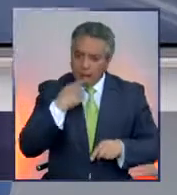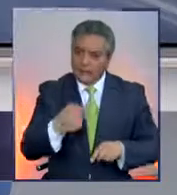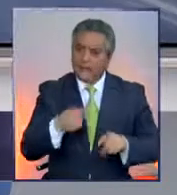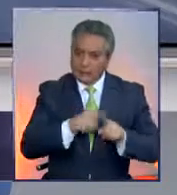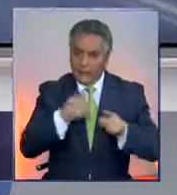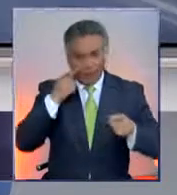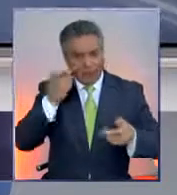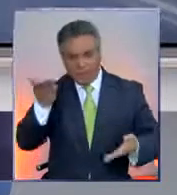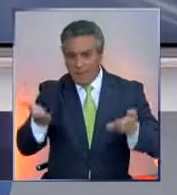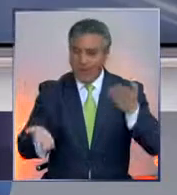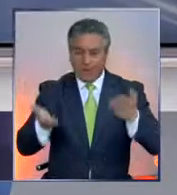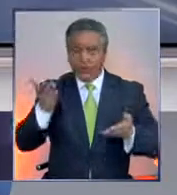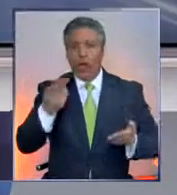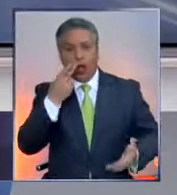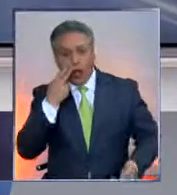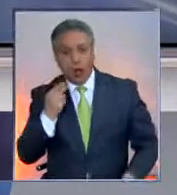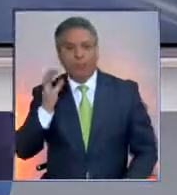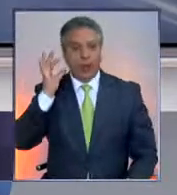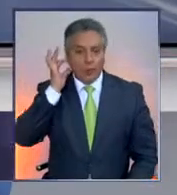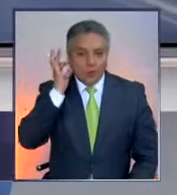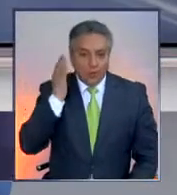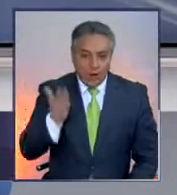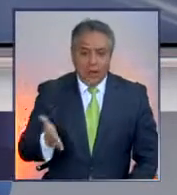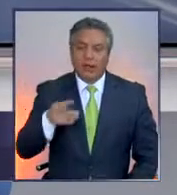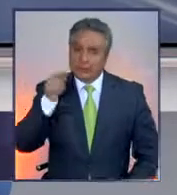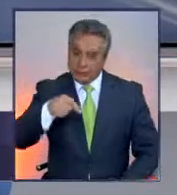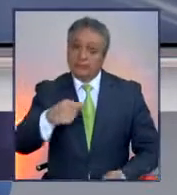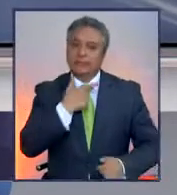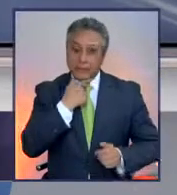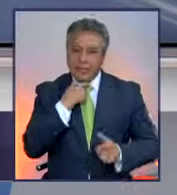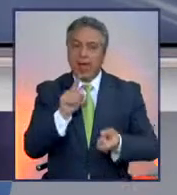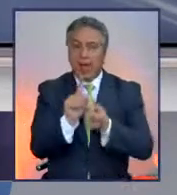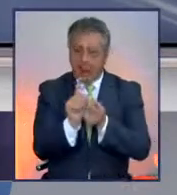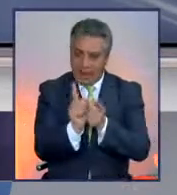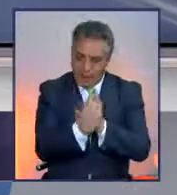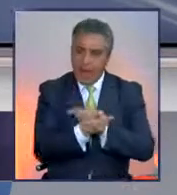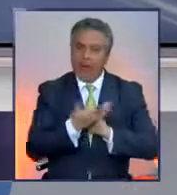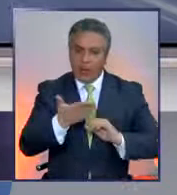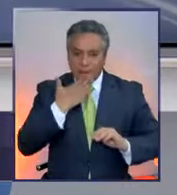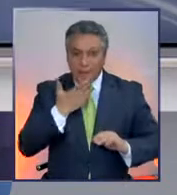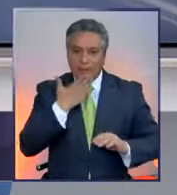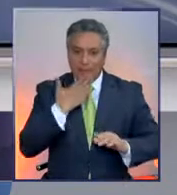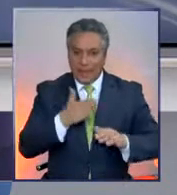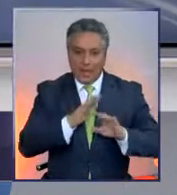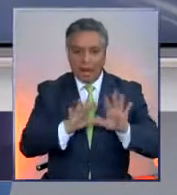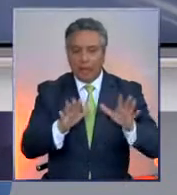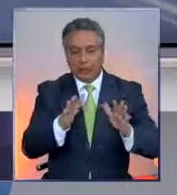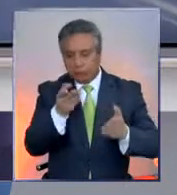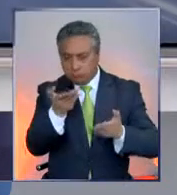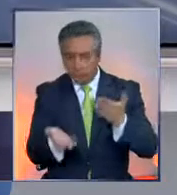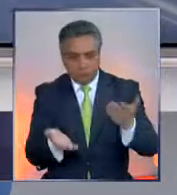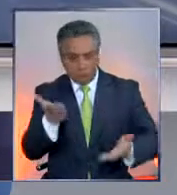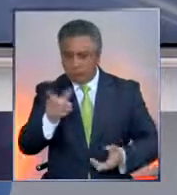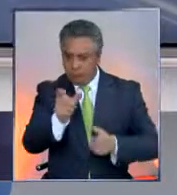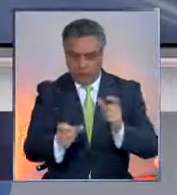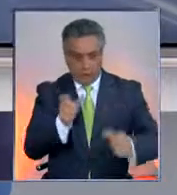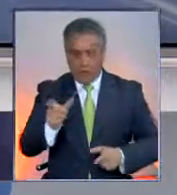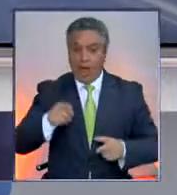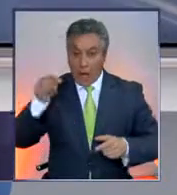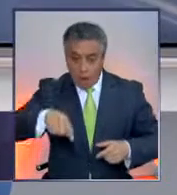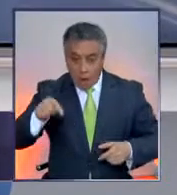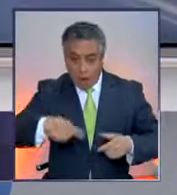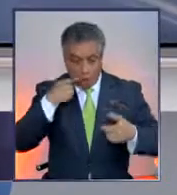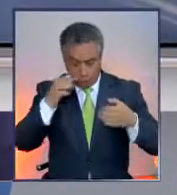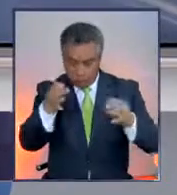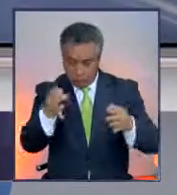punto, el gobierno busca hacerse cargo de los cambios demográficos y de otras inequidades. Hoy, por ejemplo, para calcular las pensiones se